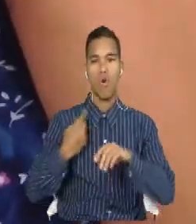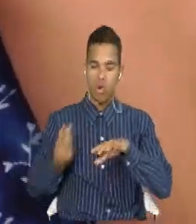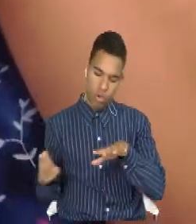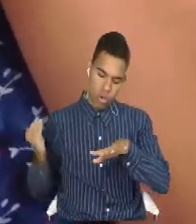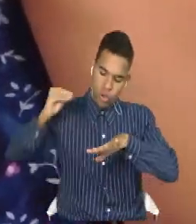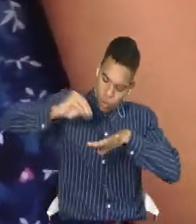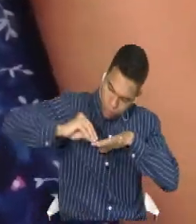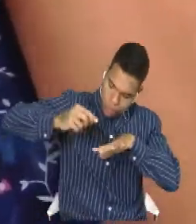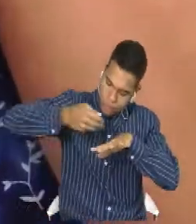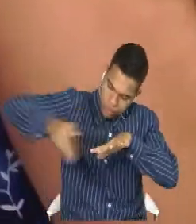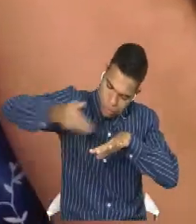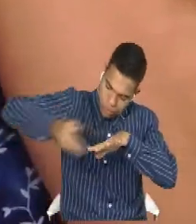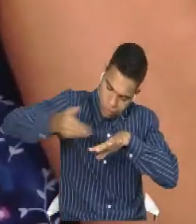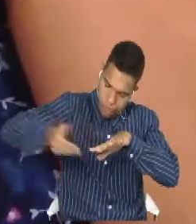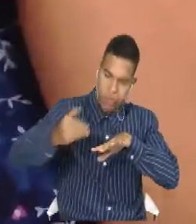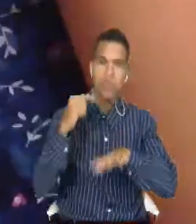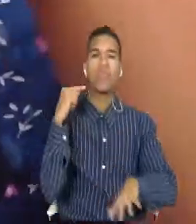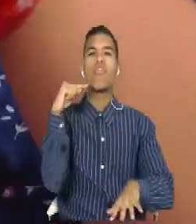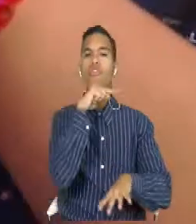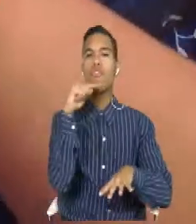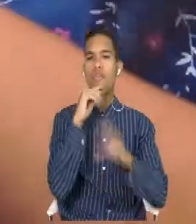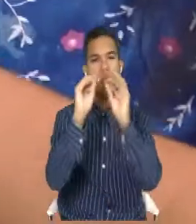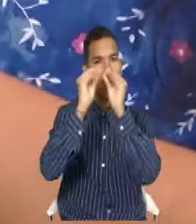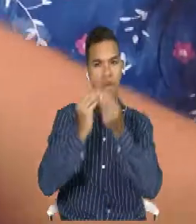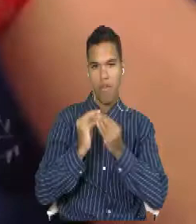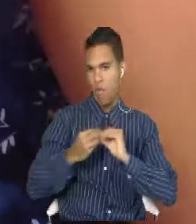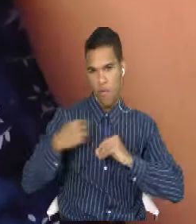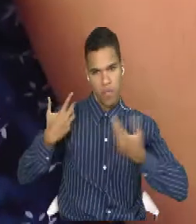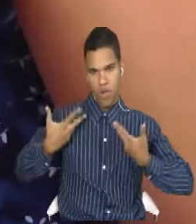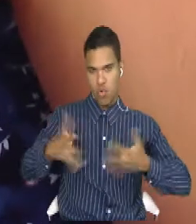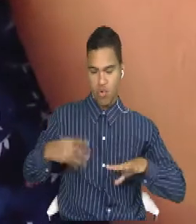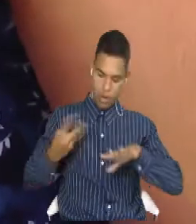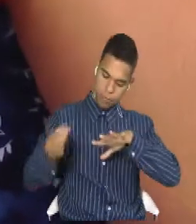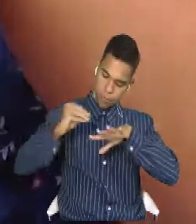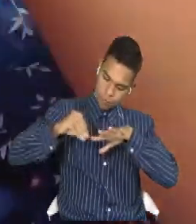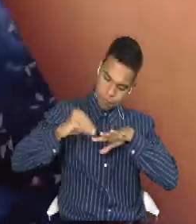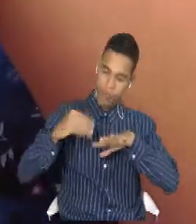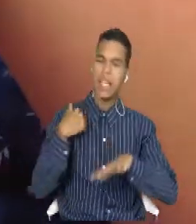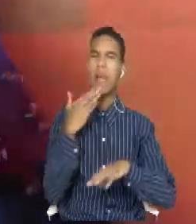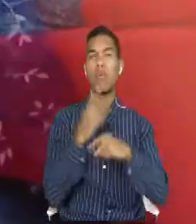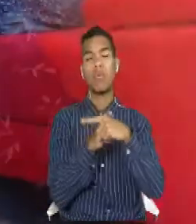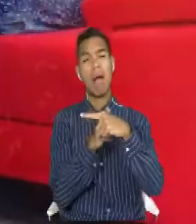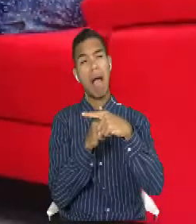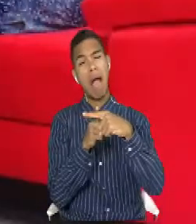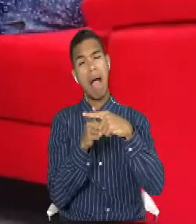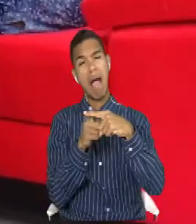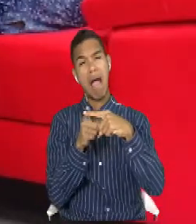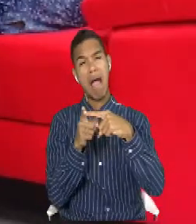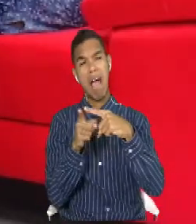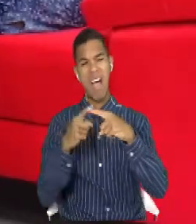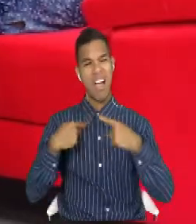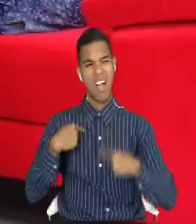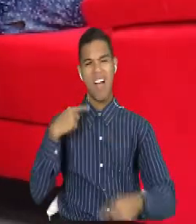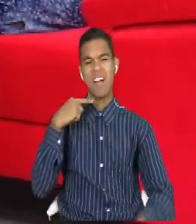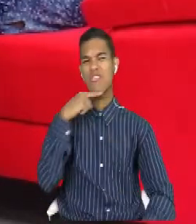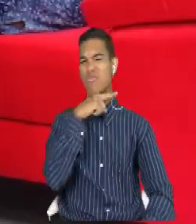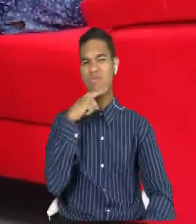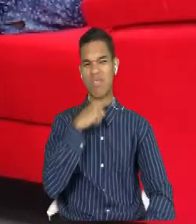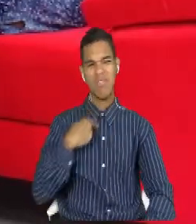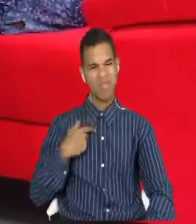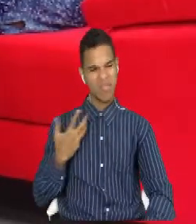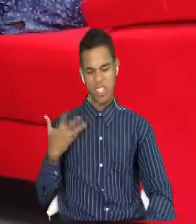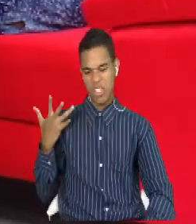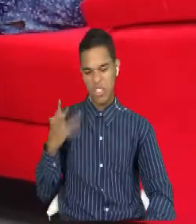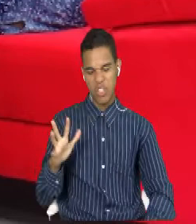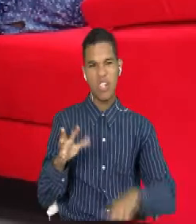uña de rojo, hacer la figura que yo quiero, y si a la semana yo digo ya no me gusta el rojo, voy a volver a mi color, pues me quito el rojo y ahí me